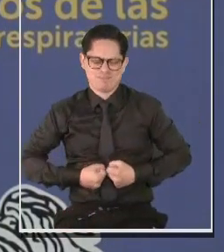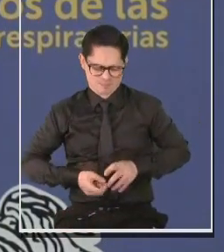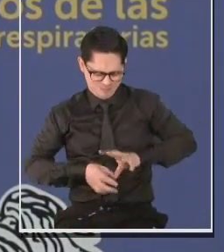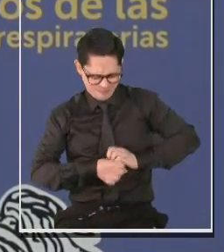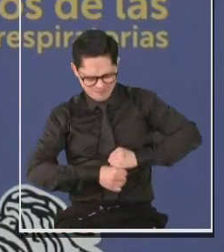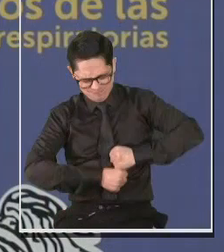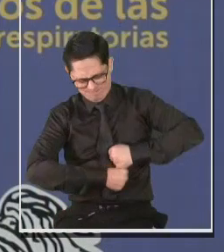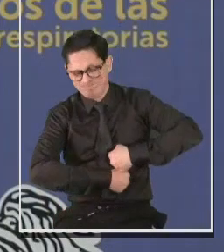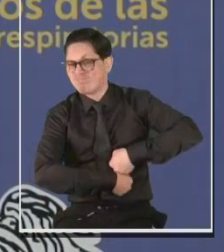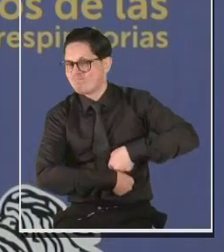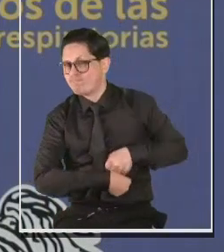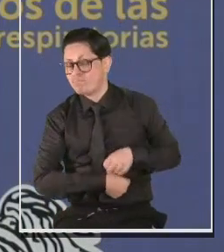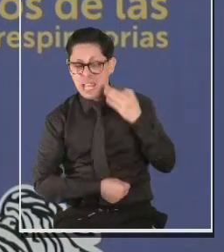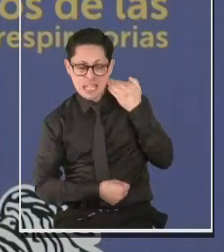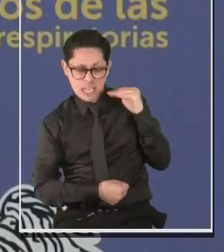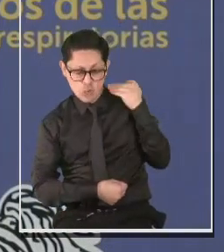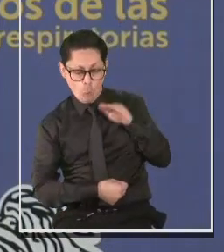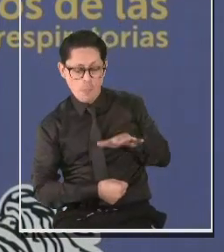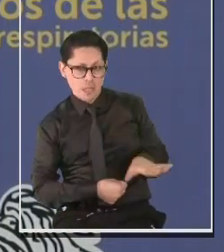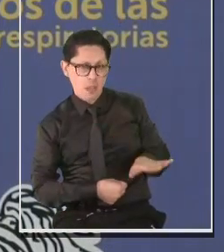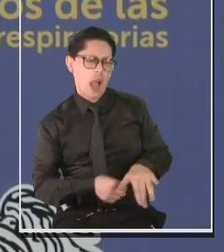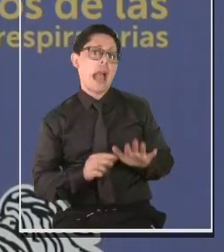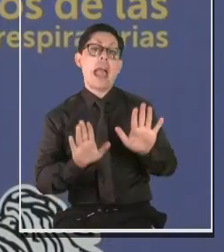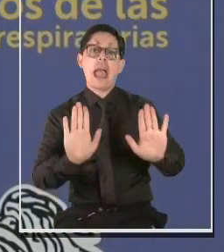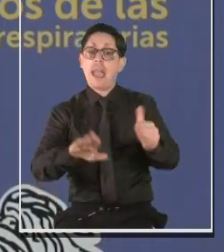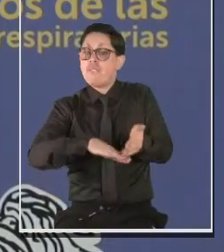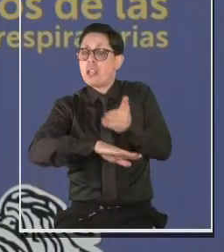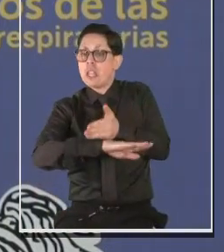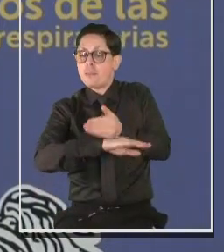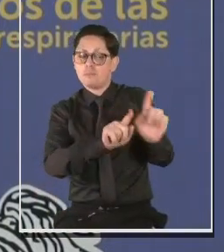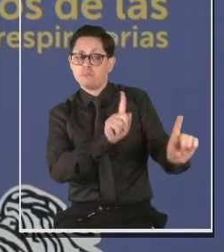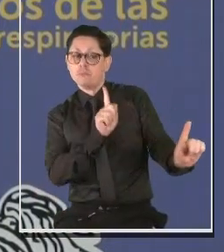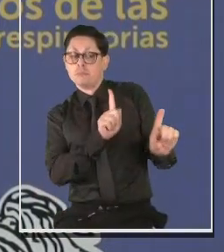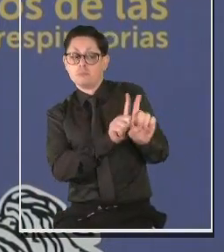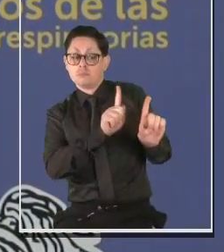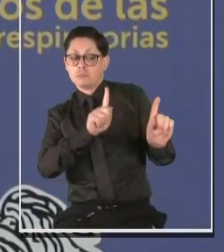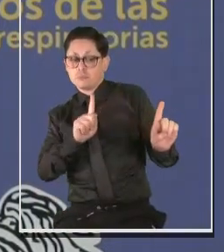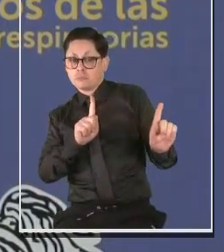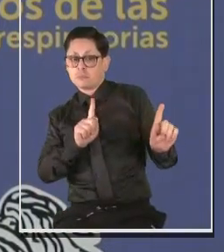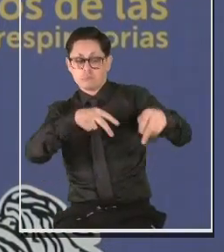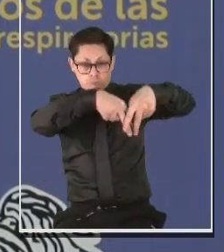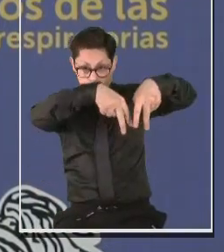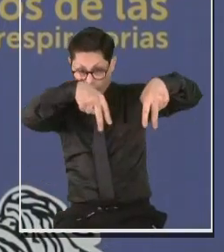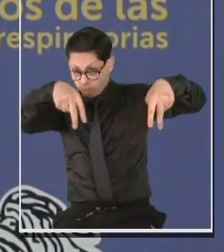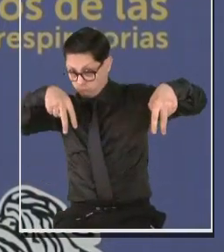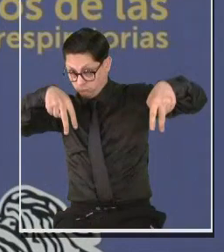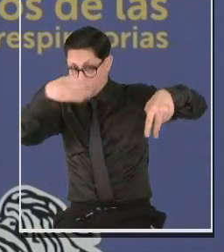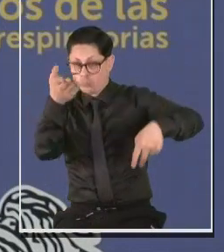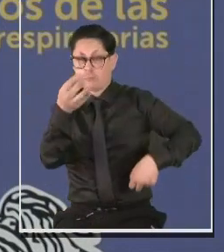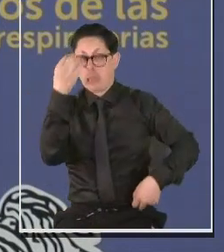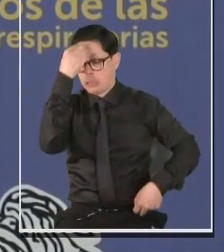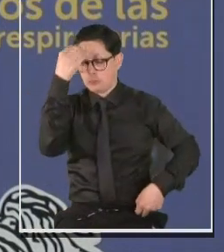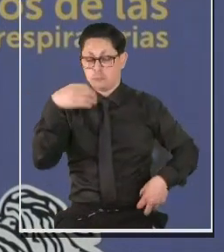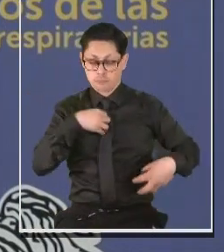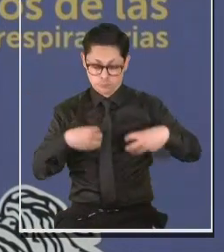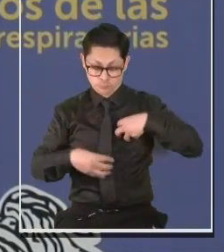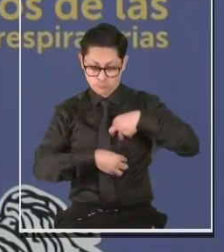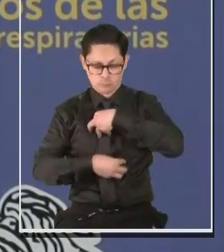este grupo de niños pequeños por lo tanto evitemos este contacto sobre todo si usted tiene síntomas